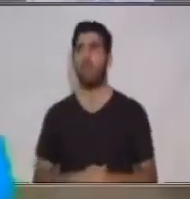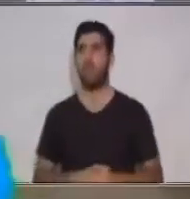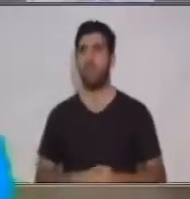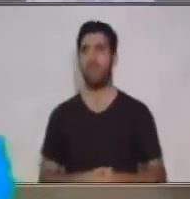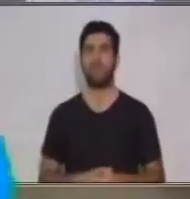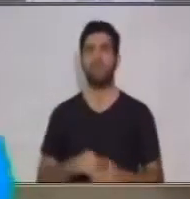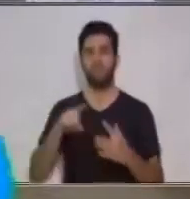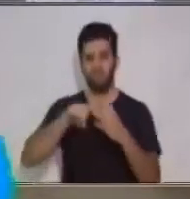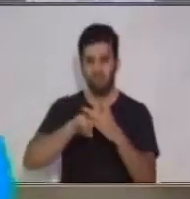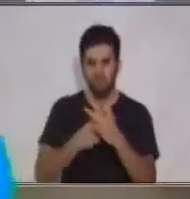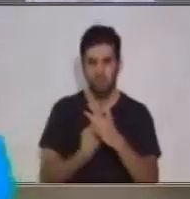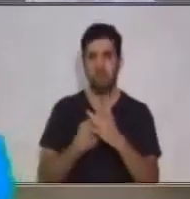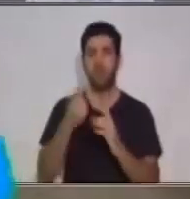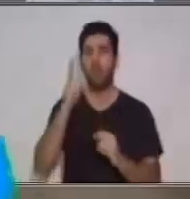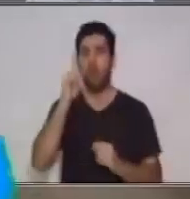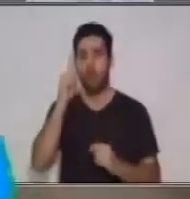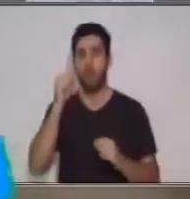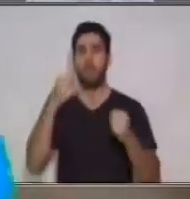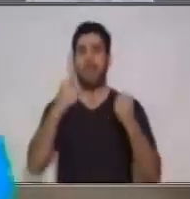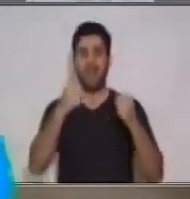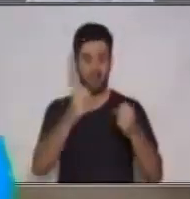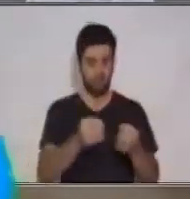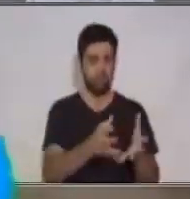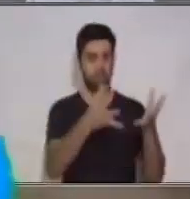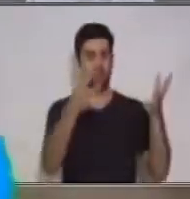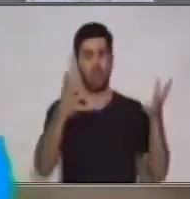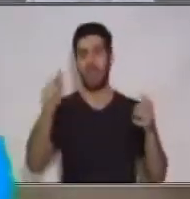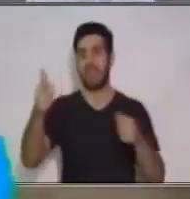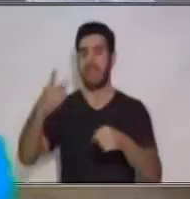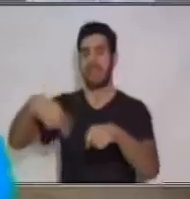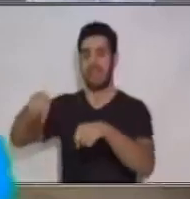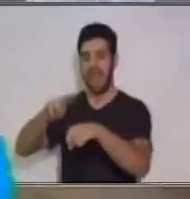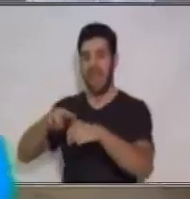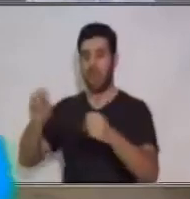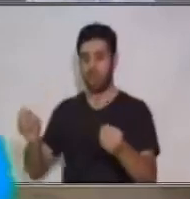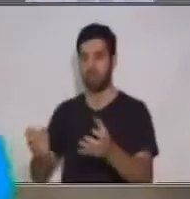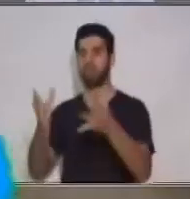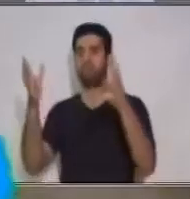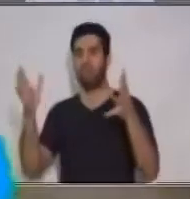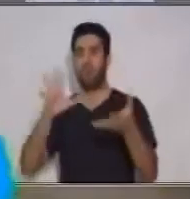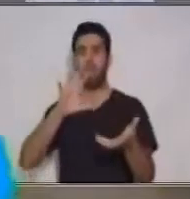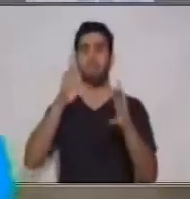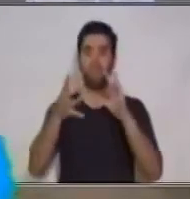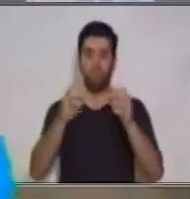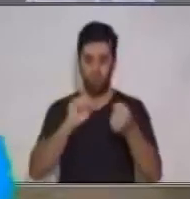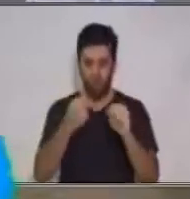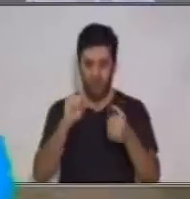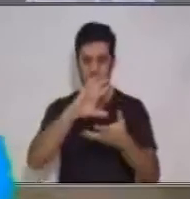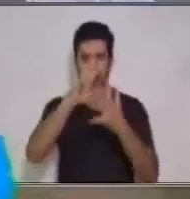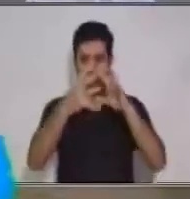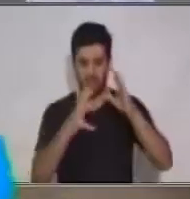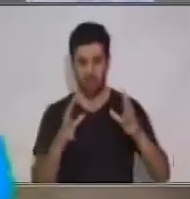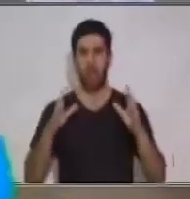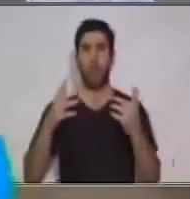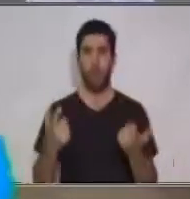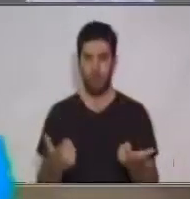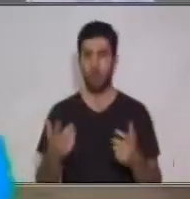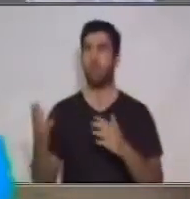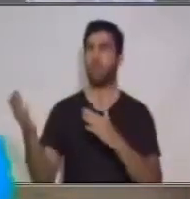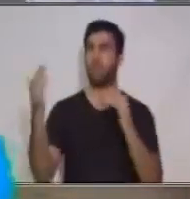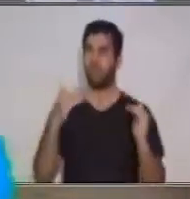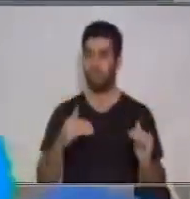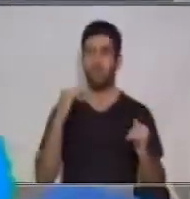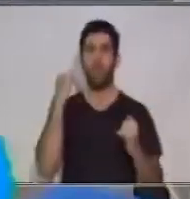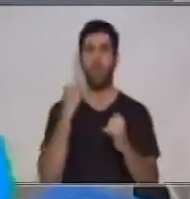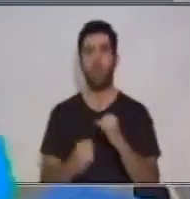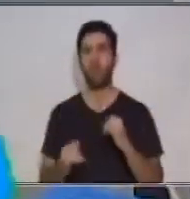el origen y la creación del hombre, la naturaleza también tiene que ver en este tipo de relatos. Y por